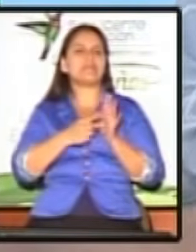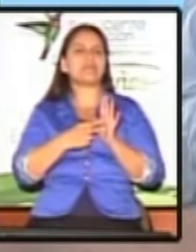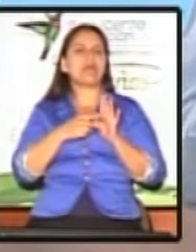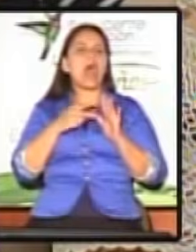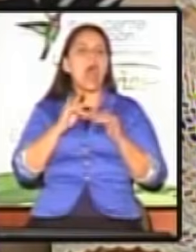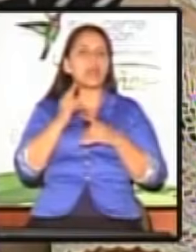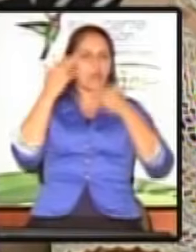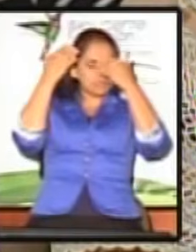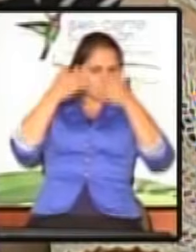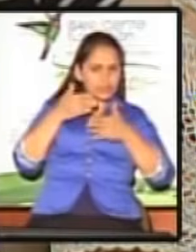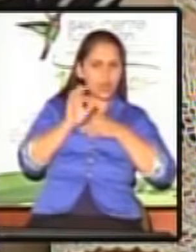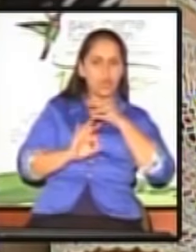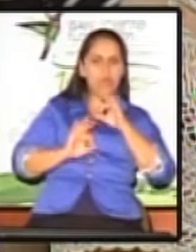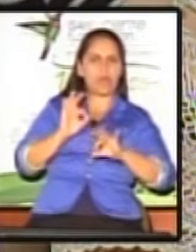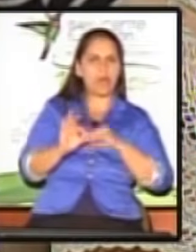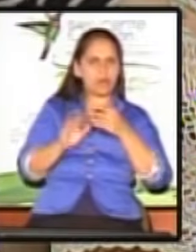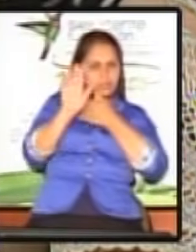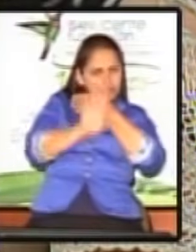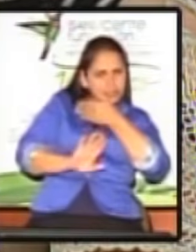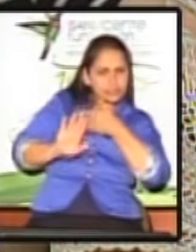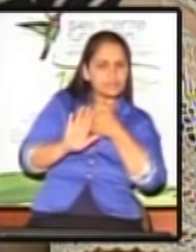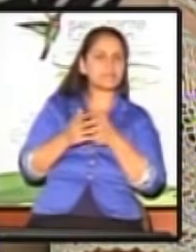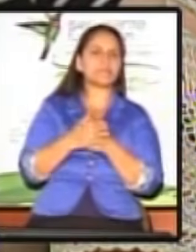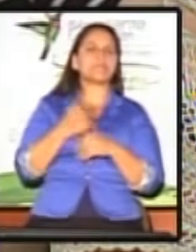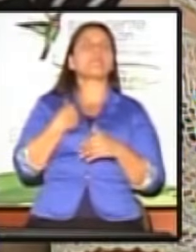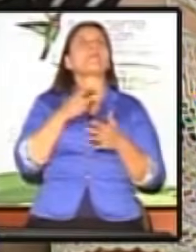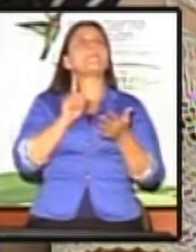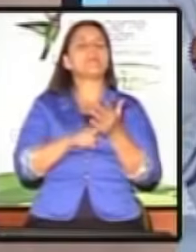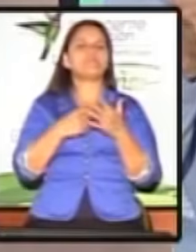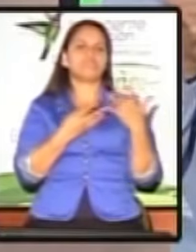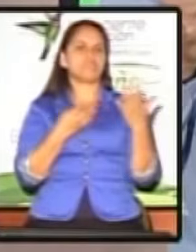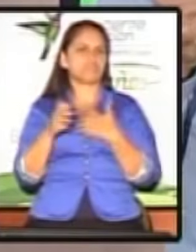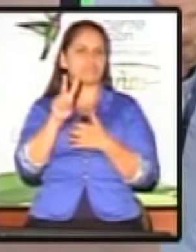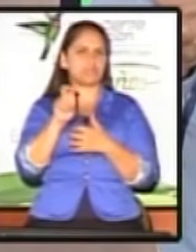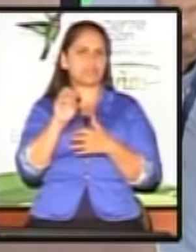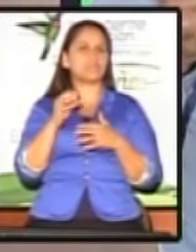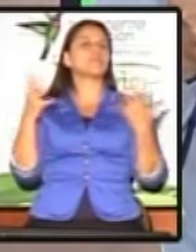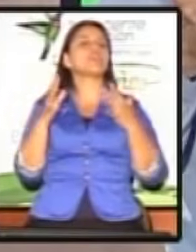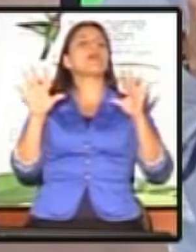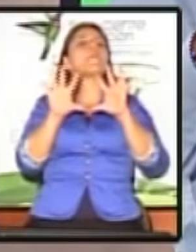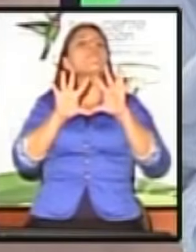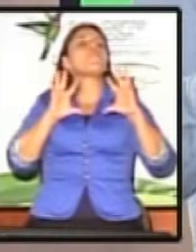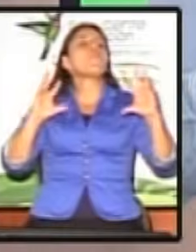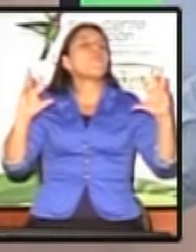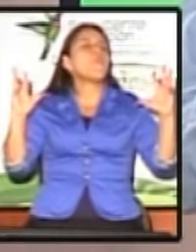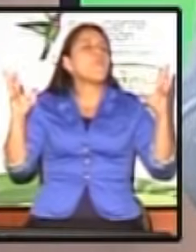y protege. Resulta que más o menos en 1970 en el mundo y más o